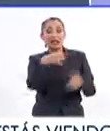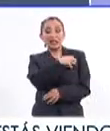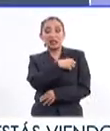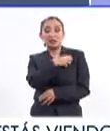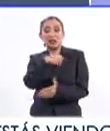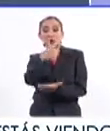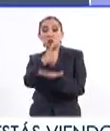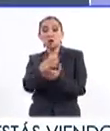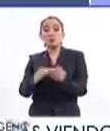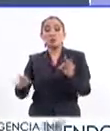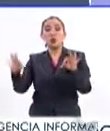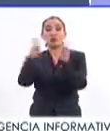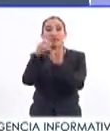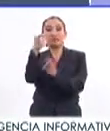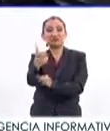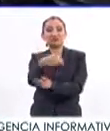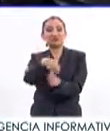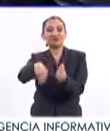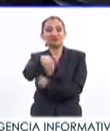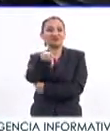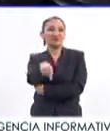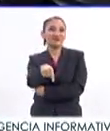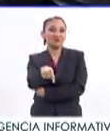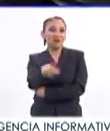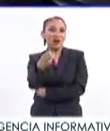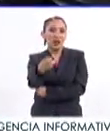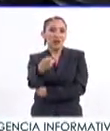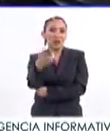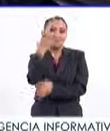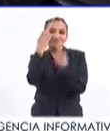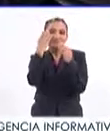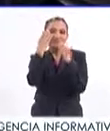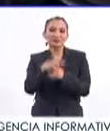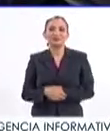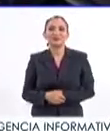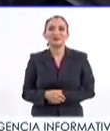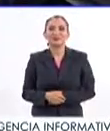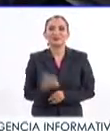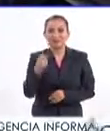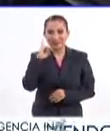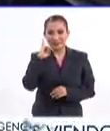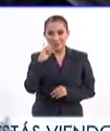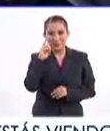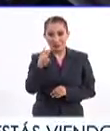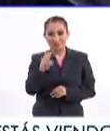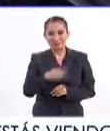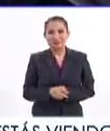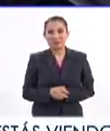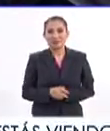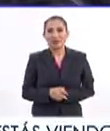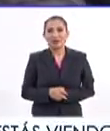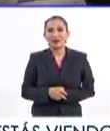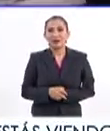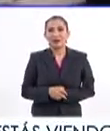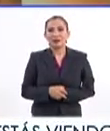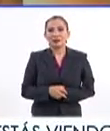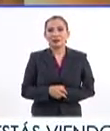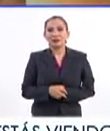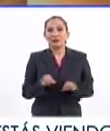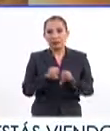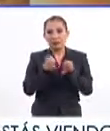capital económica de su momento, ¿no? Claro, estamos viendo precisamente estas imágenes a las que haces referencia, a ver si nuestro